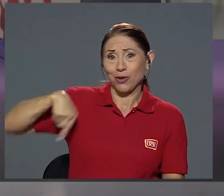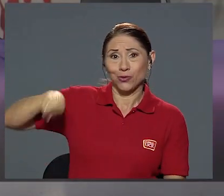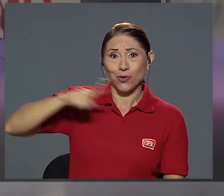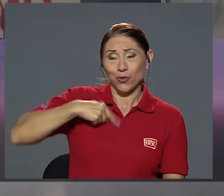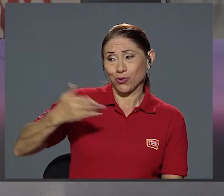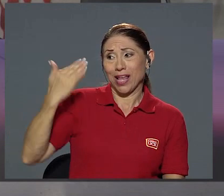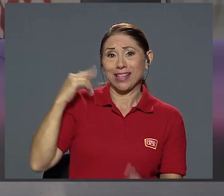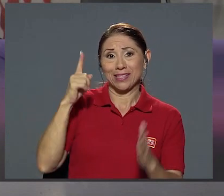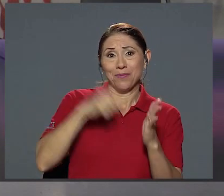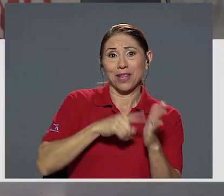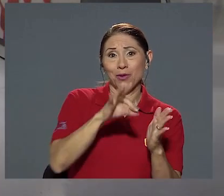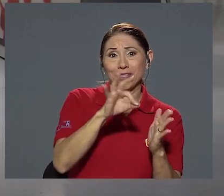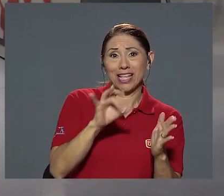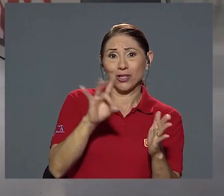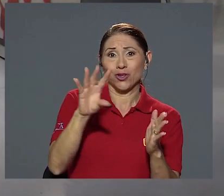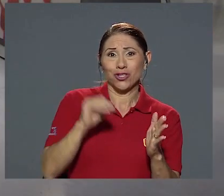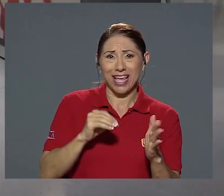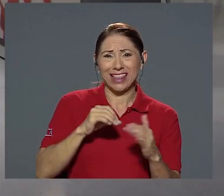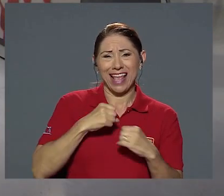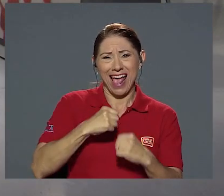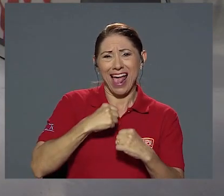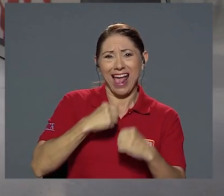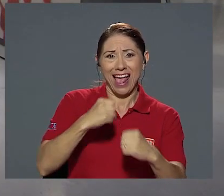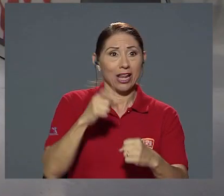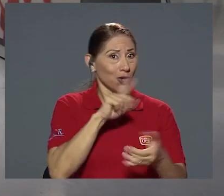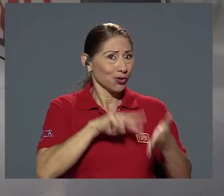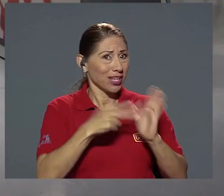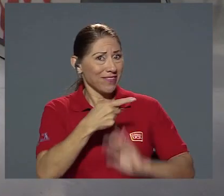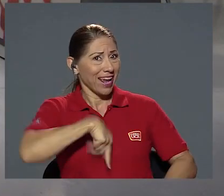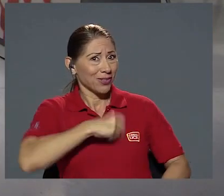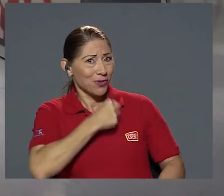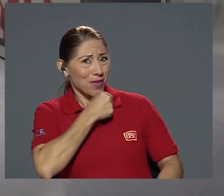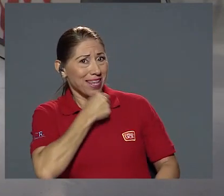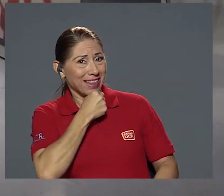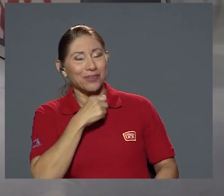y 80s? Eso no significa que estamos viejitos, ¿verdad que no?